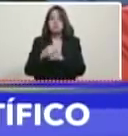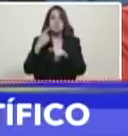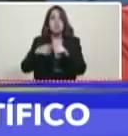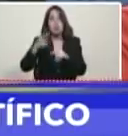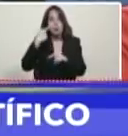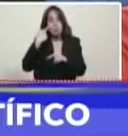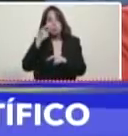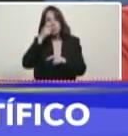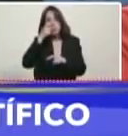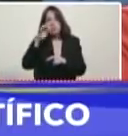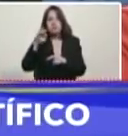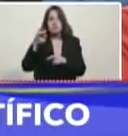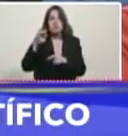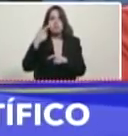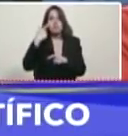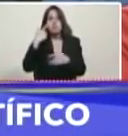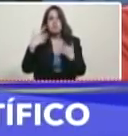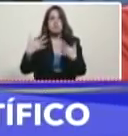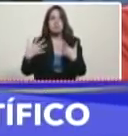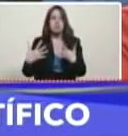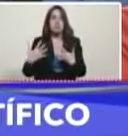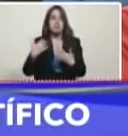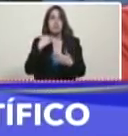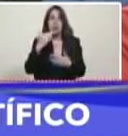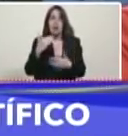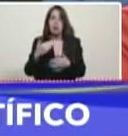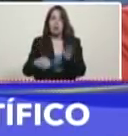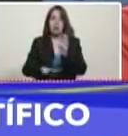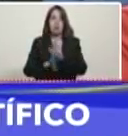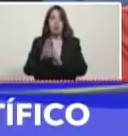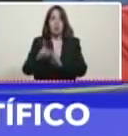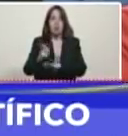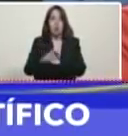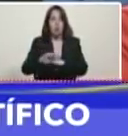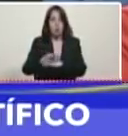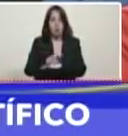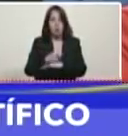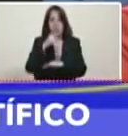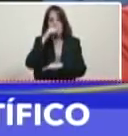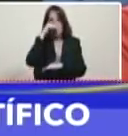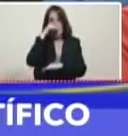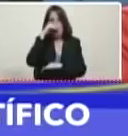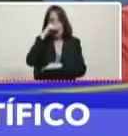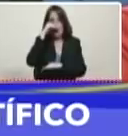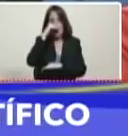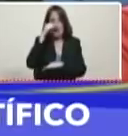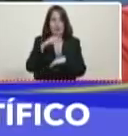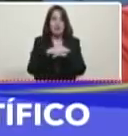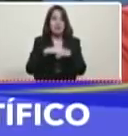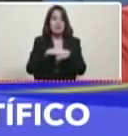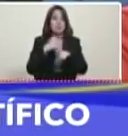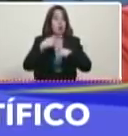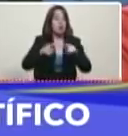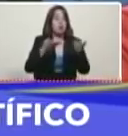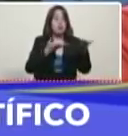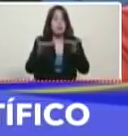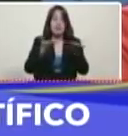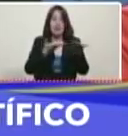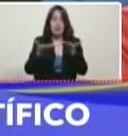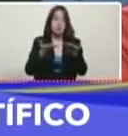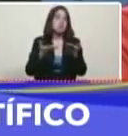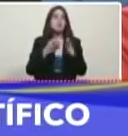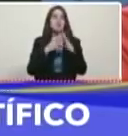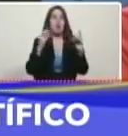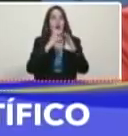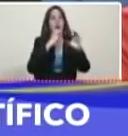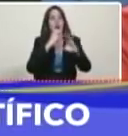para el ejercicio eficiente y eficaz del gobierno. Y el último equipo está dedicado al tema de los servicios. Todo el tema de Transmiranda